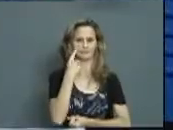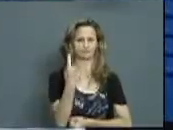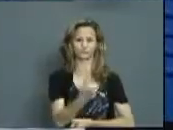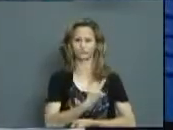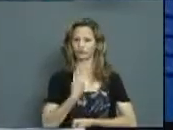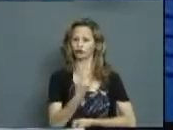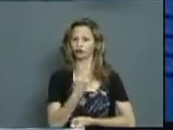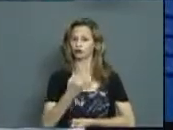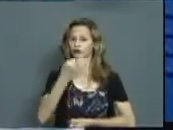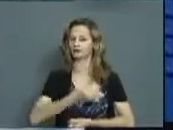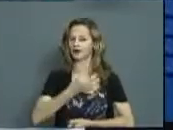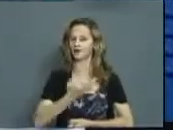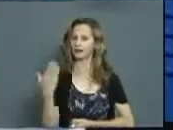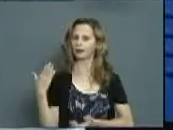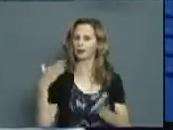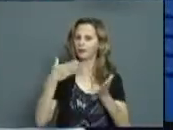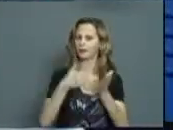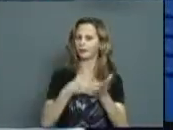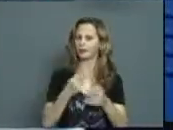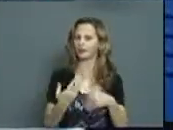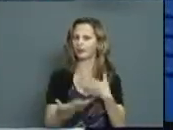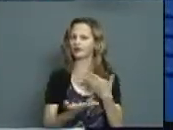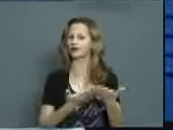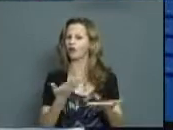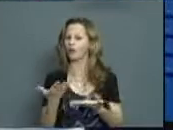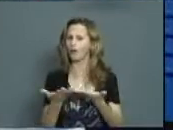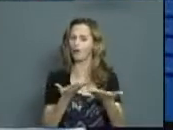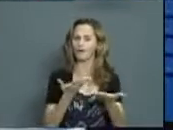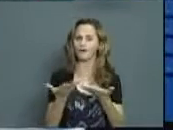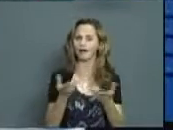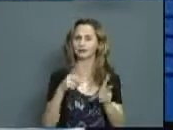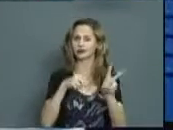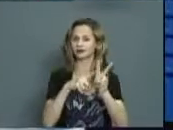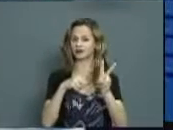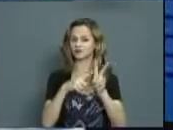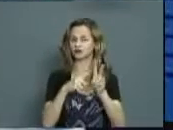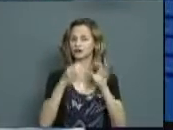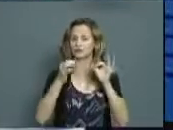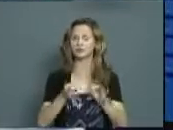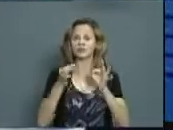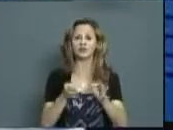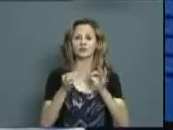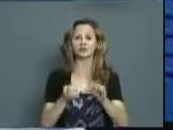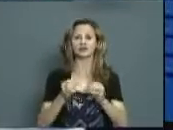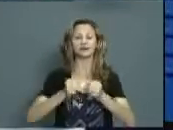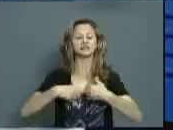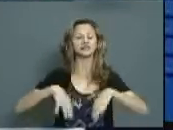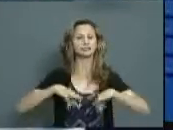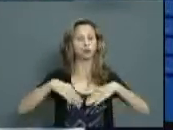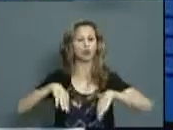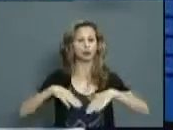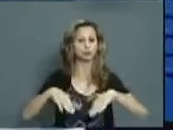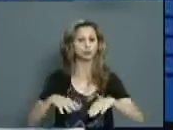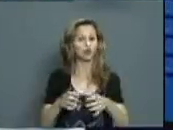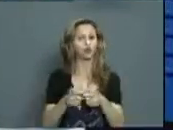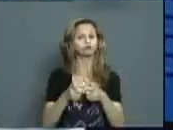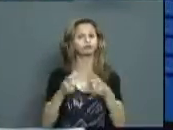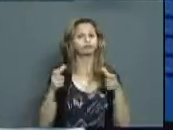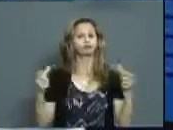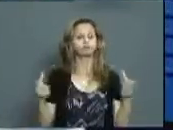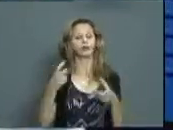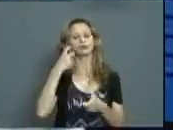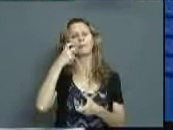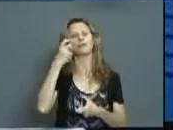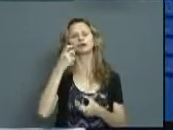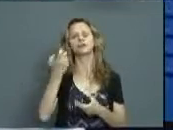que hemos estado aquí en la televisión, hemos insistido que la situación tan grande que ha habido con este virus depende del número tan